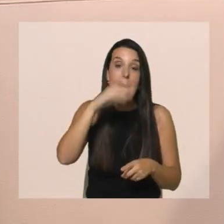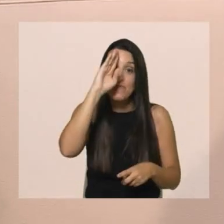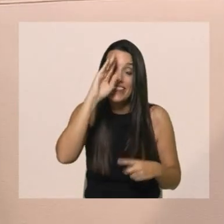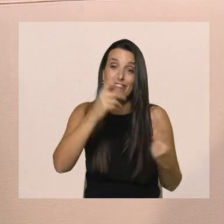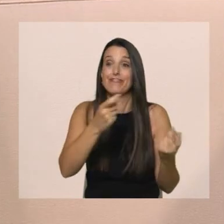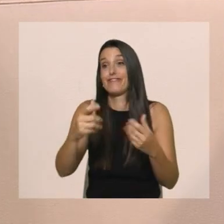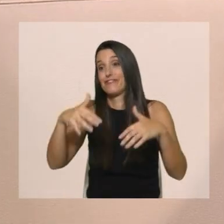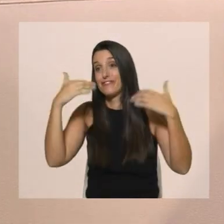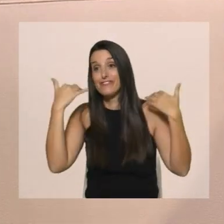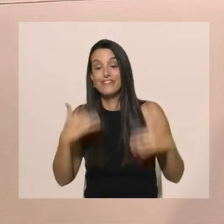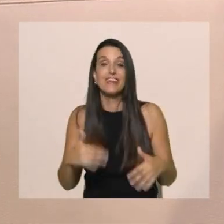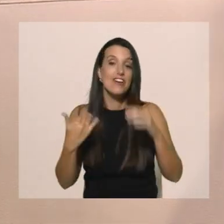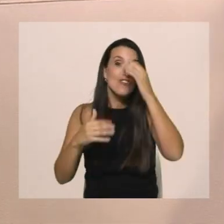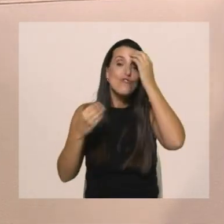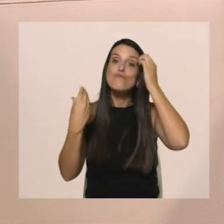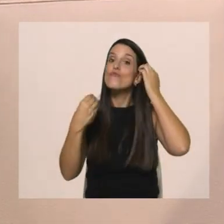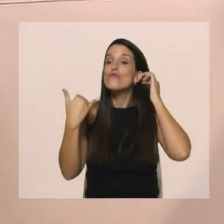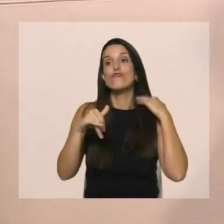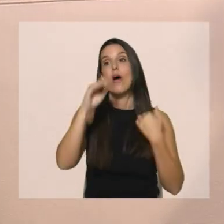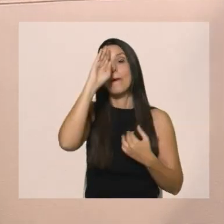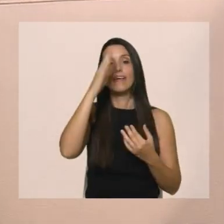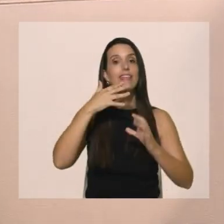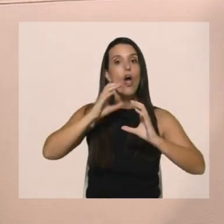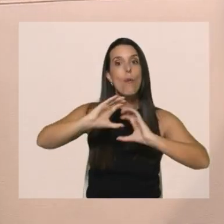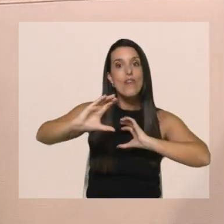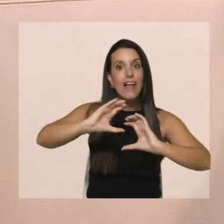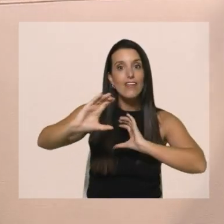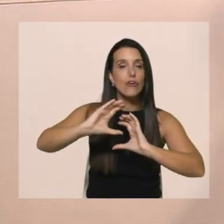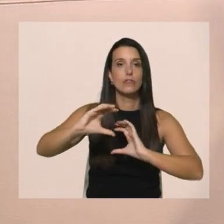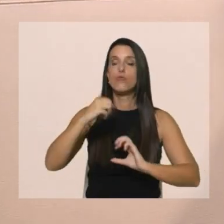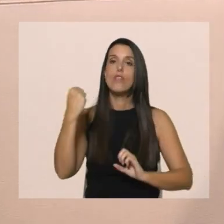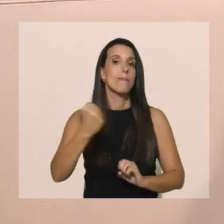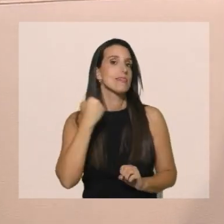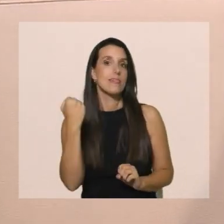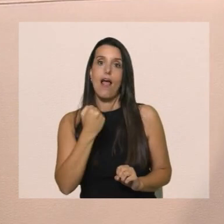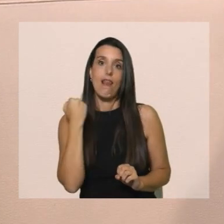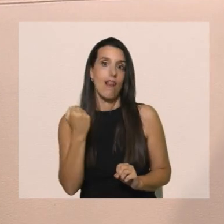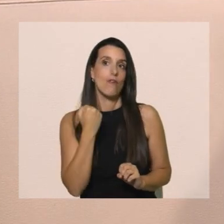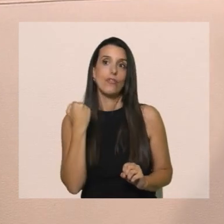dos partes aprendimos un montón. El tema de la comunicación es fundamental.